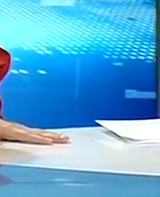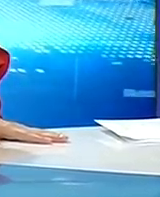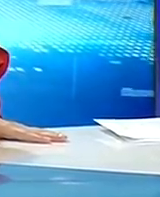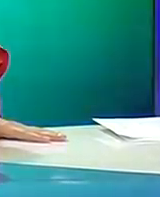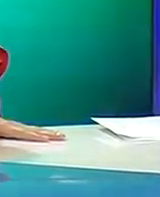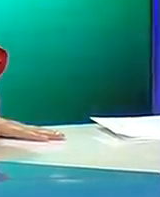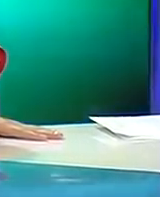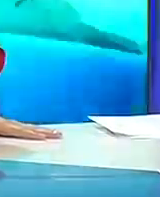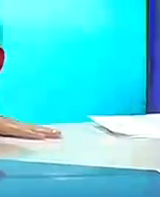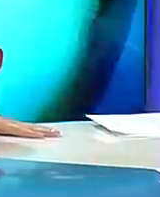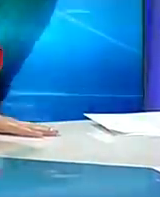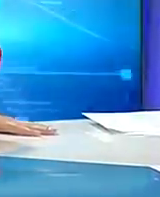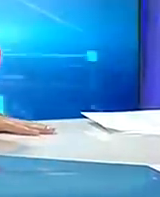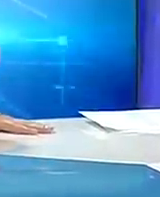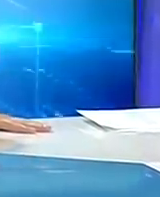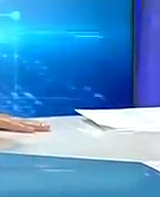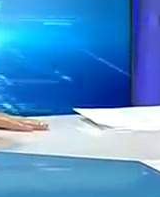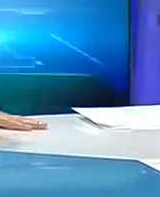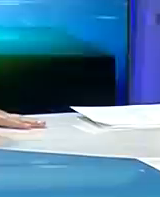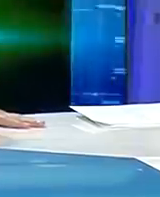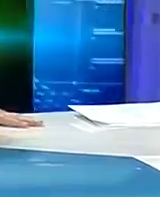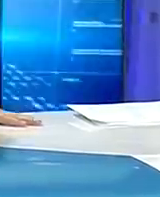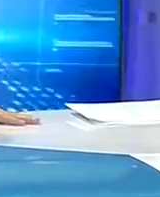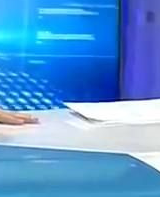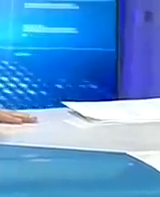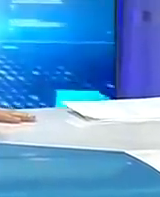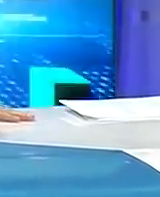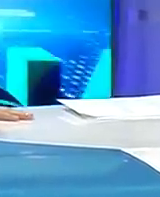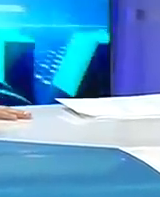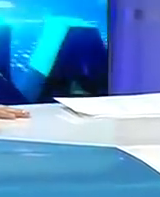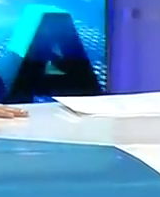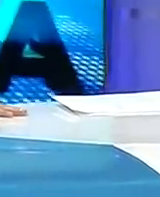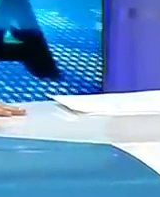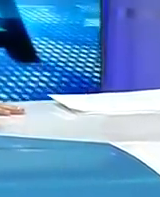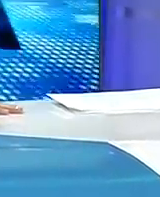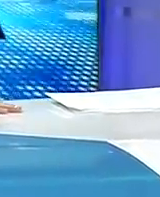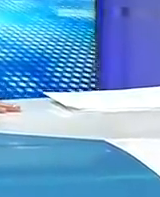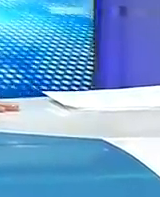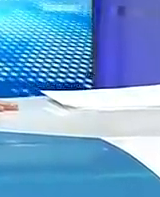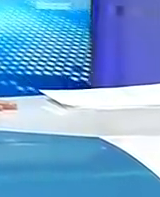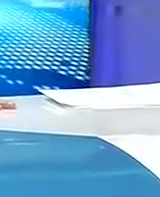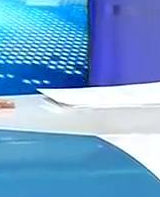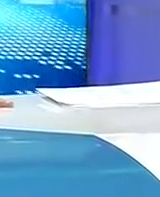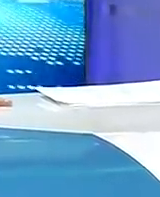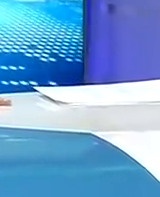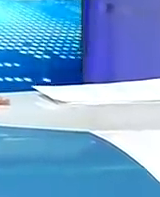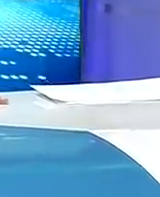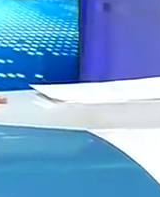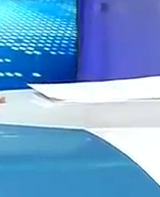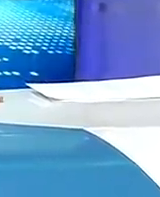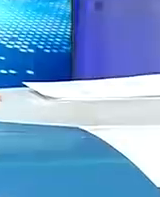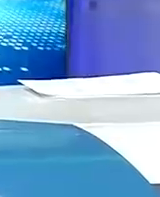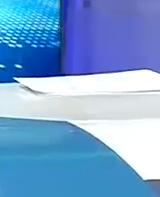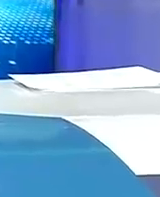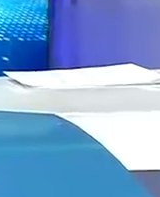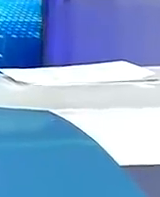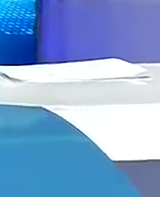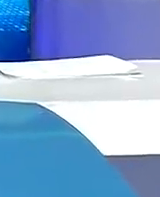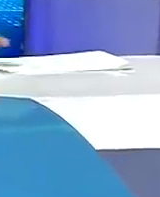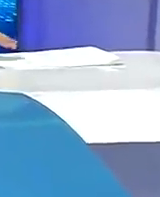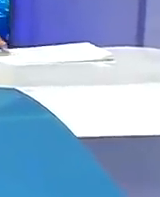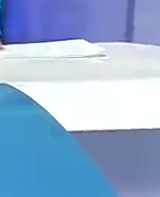de las 6:30 de la mañana será nuestra primera emisión. Muchas gracias por su sintonía. Enseguida, Copa. Buenas noches.